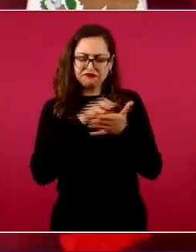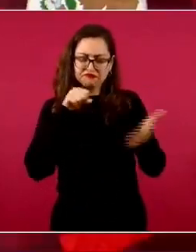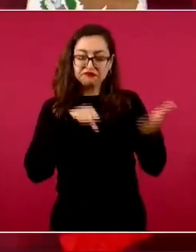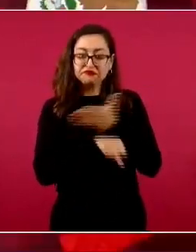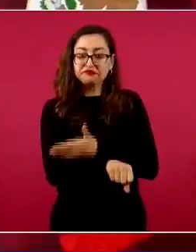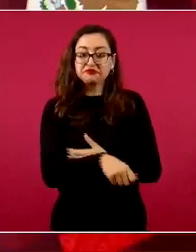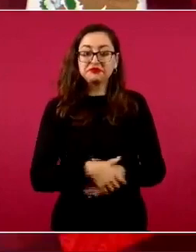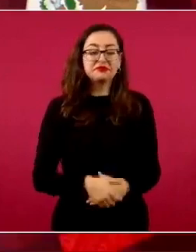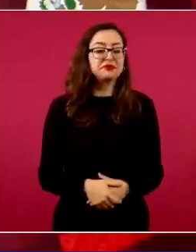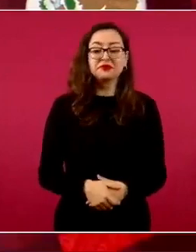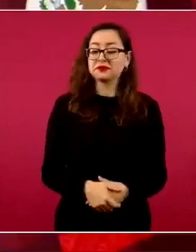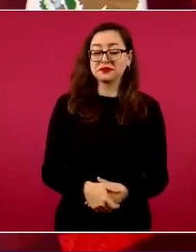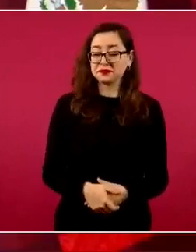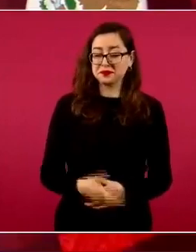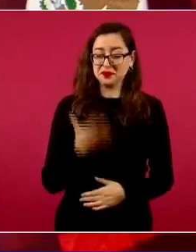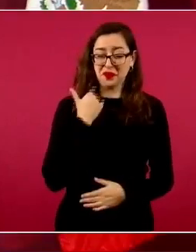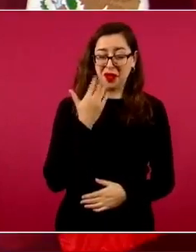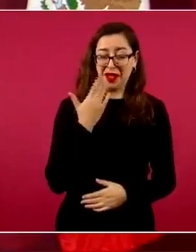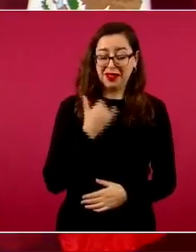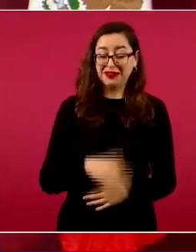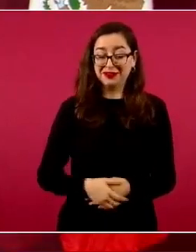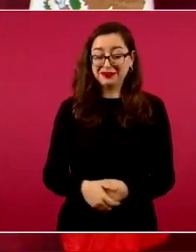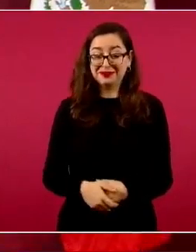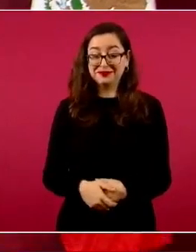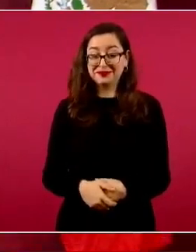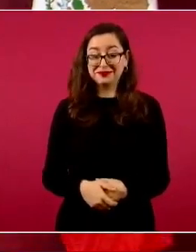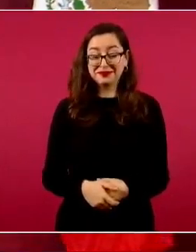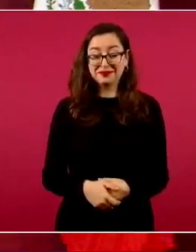el Consejo de la Judicatura.